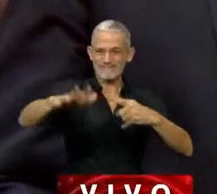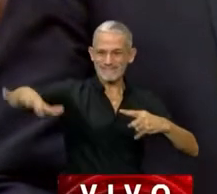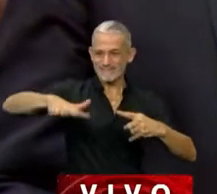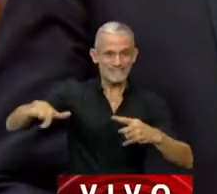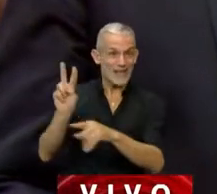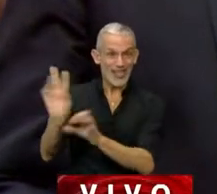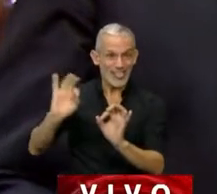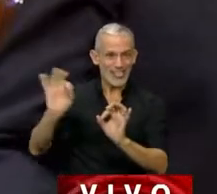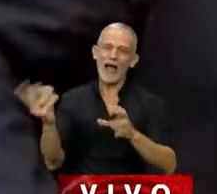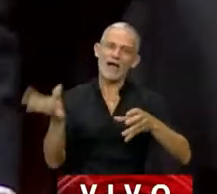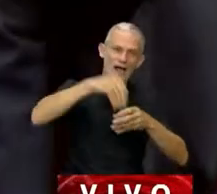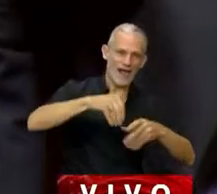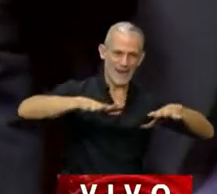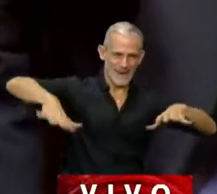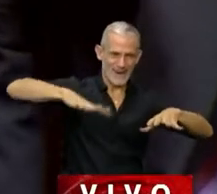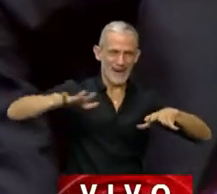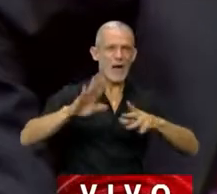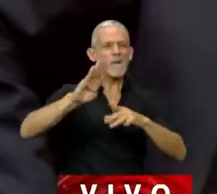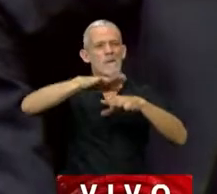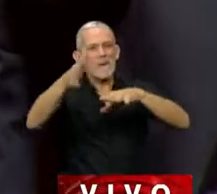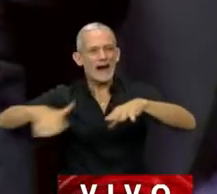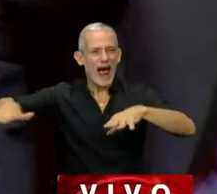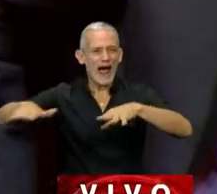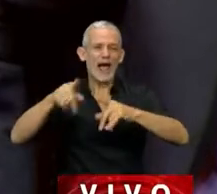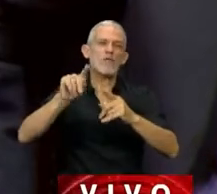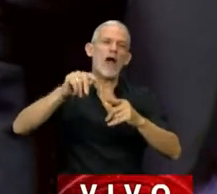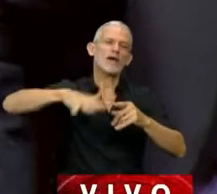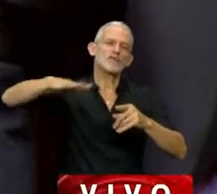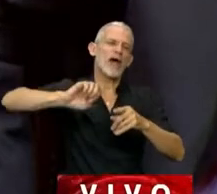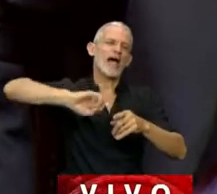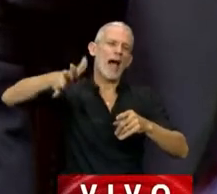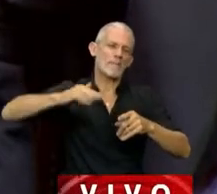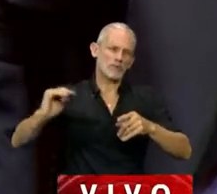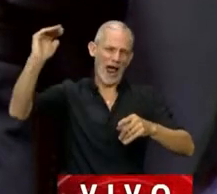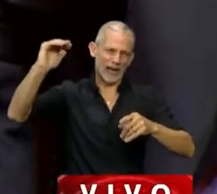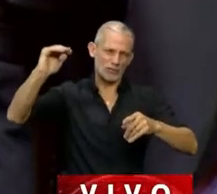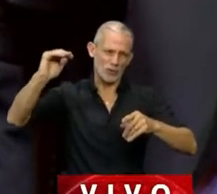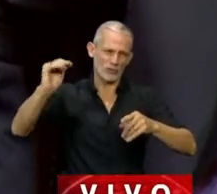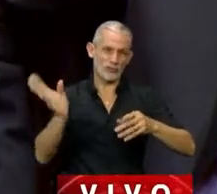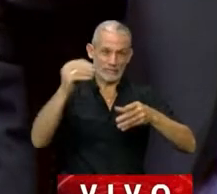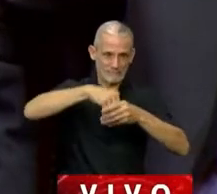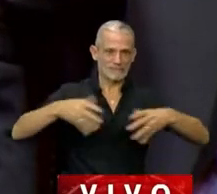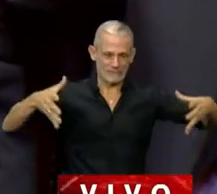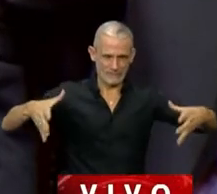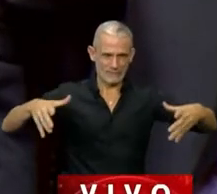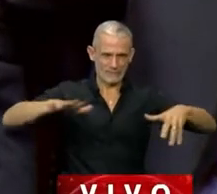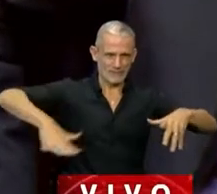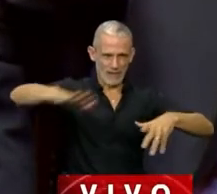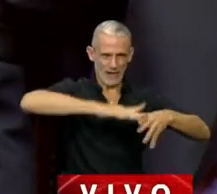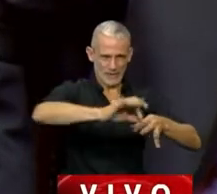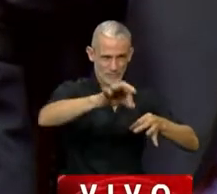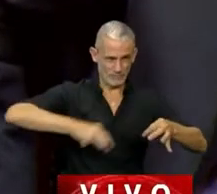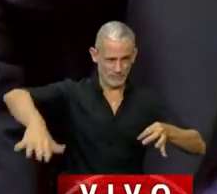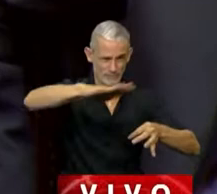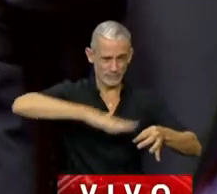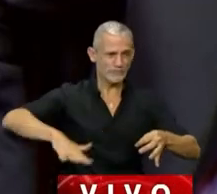encontraban protegidos, como son la barranca y una zona de campos altos. Y también sobre las características que tiene la